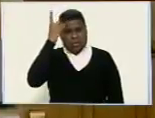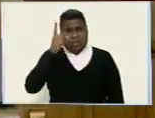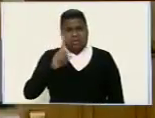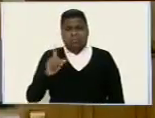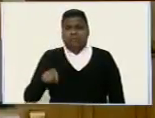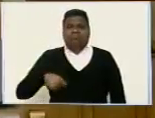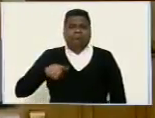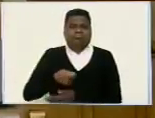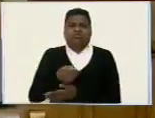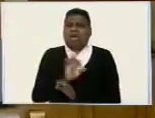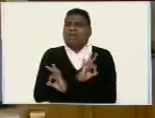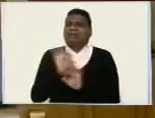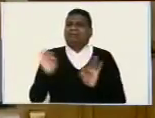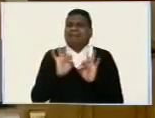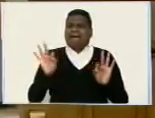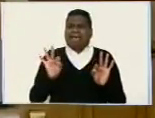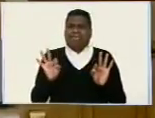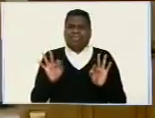ni la correa. Y